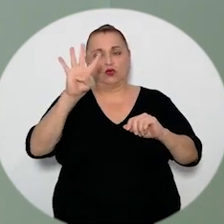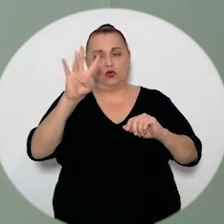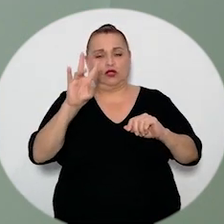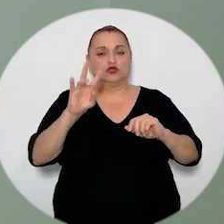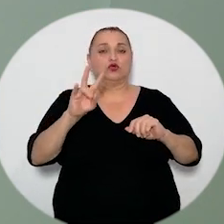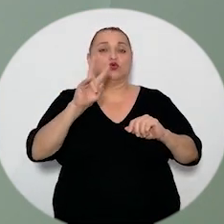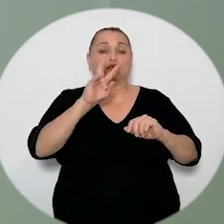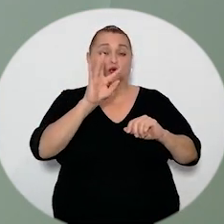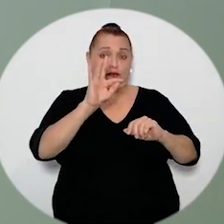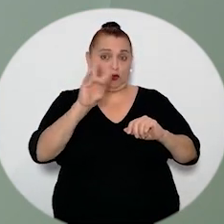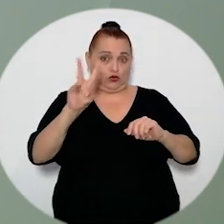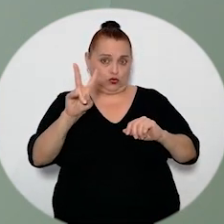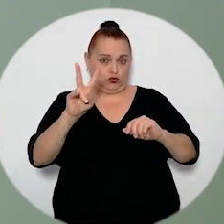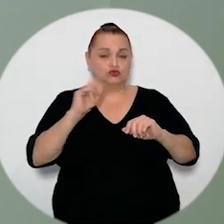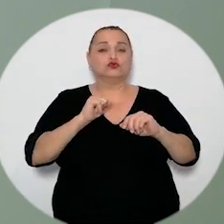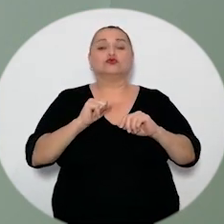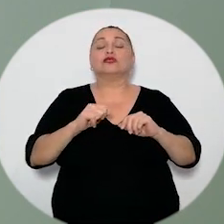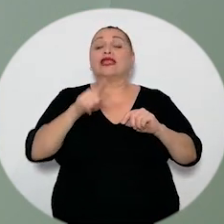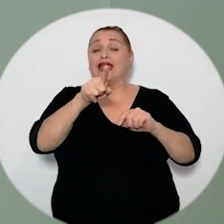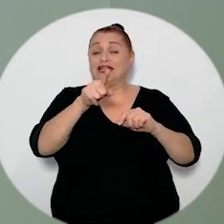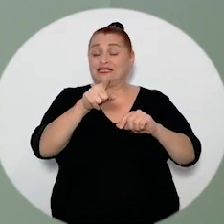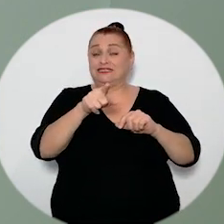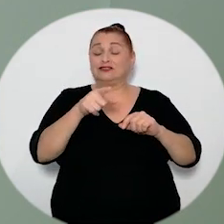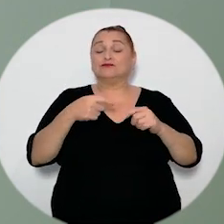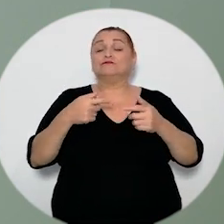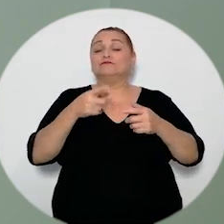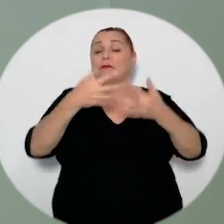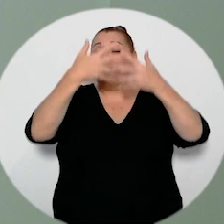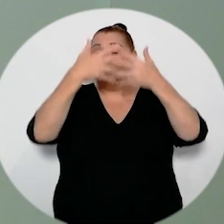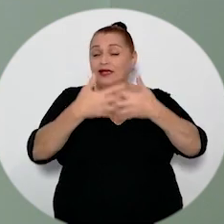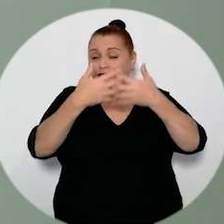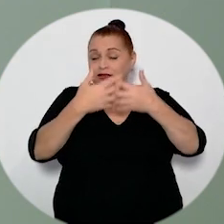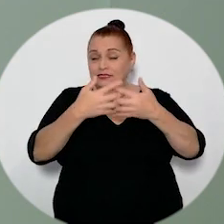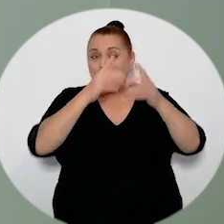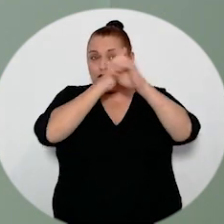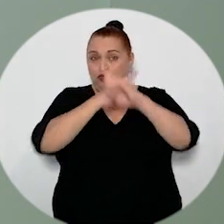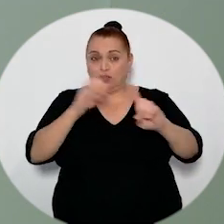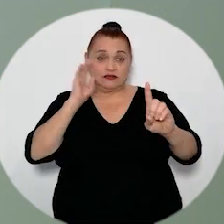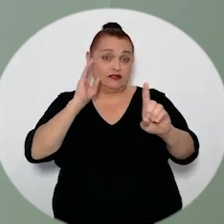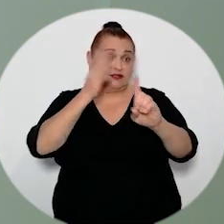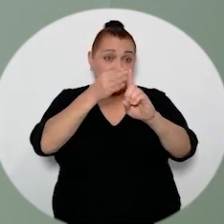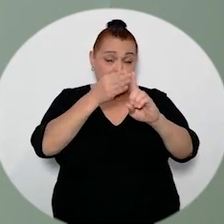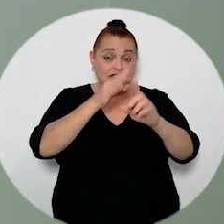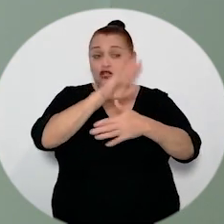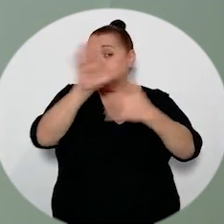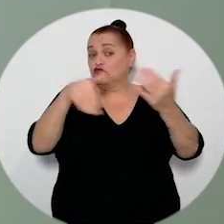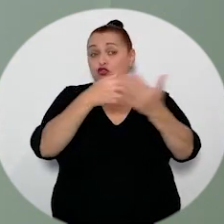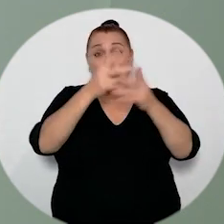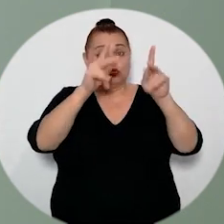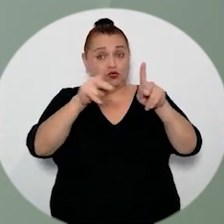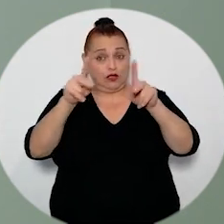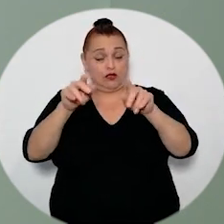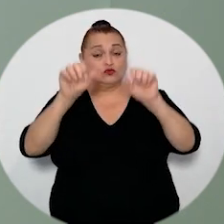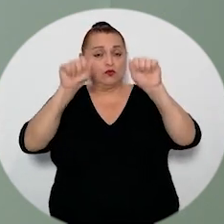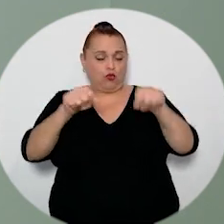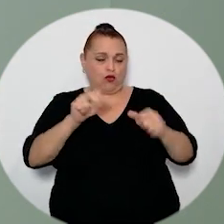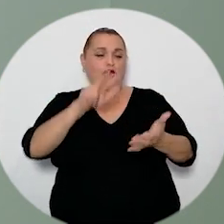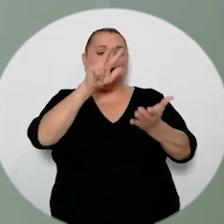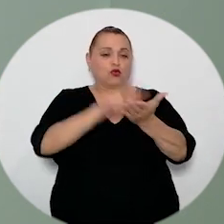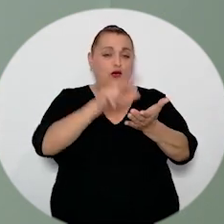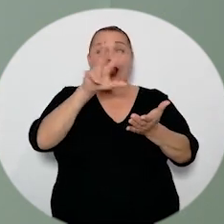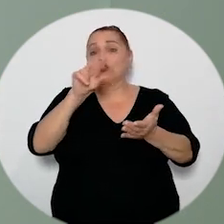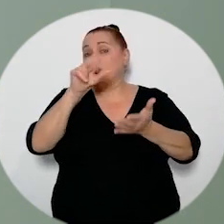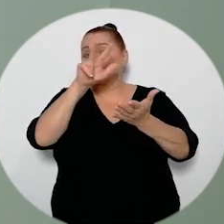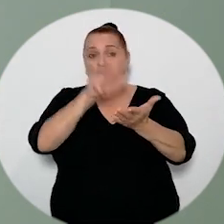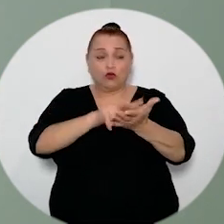8492. El referéndum es por excelencia el mecanismo de la democracia directa a través del cual toda la ciudadanía puede